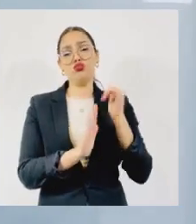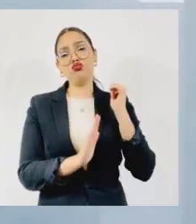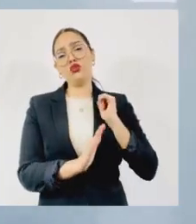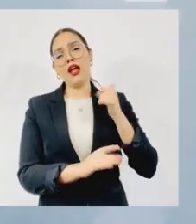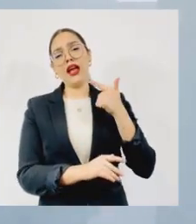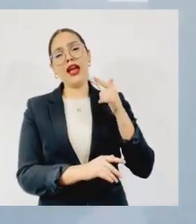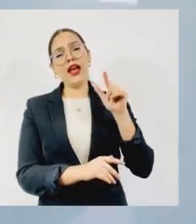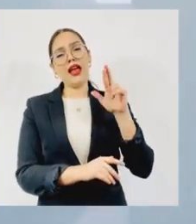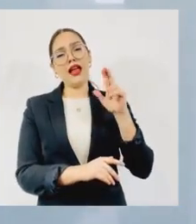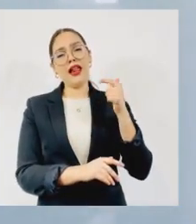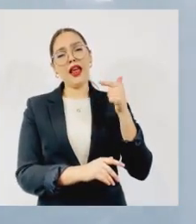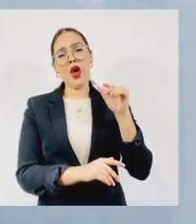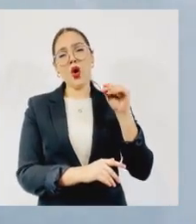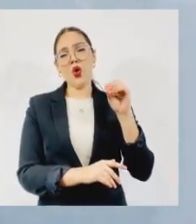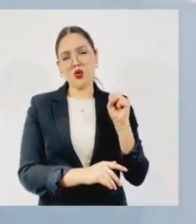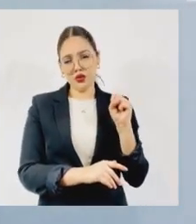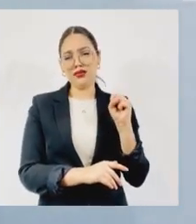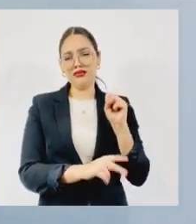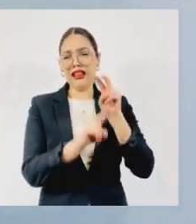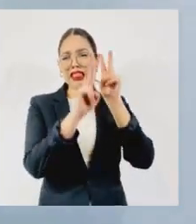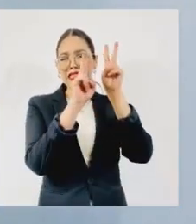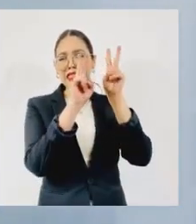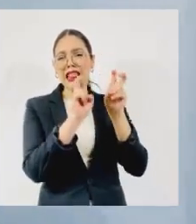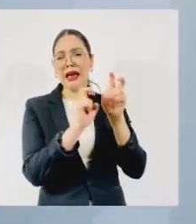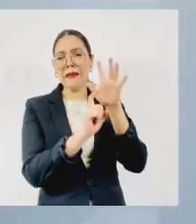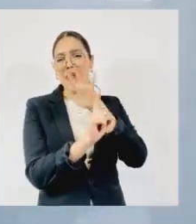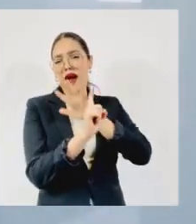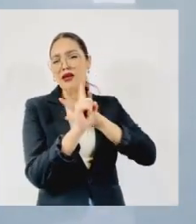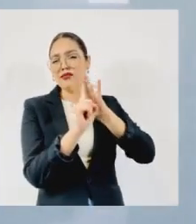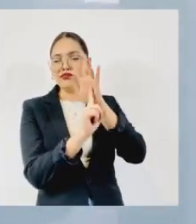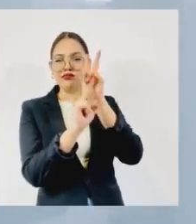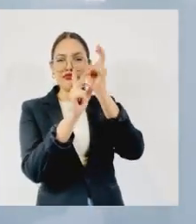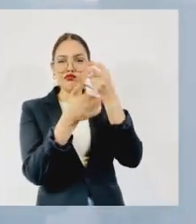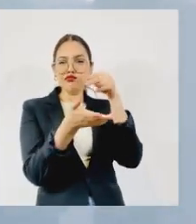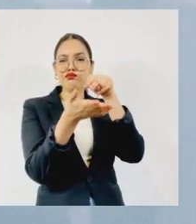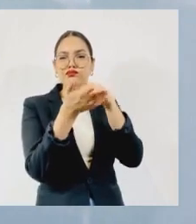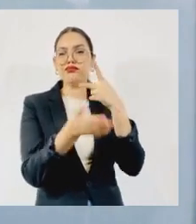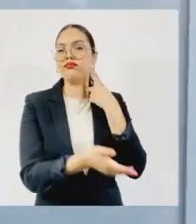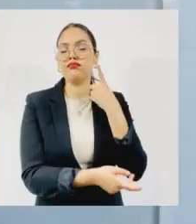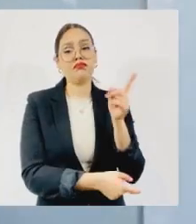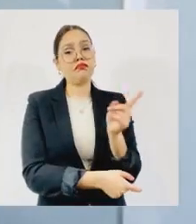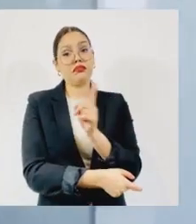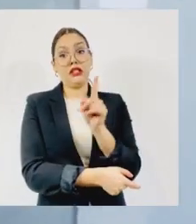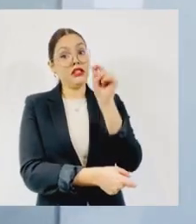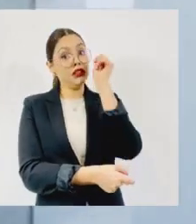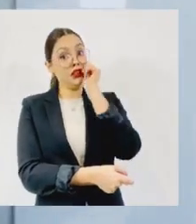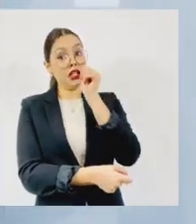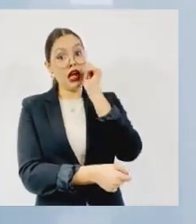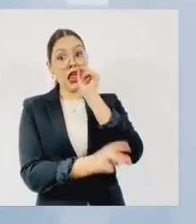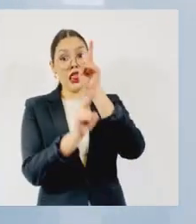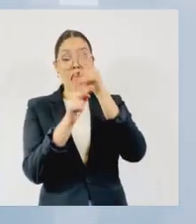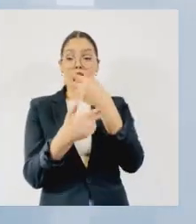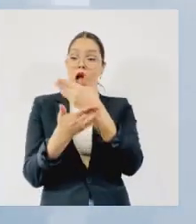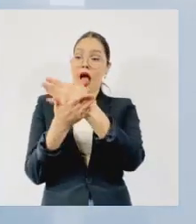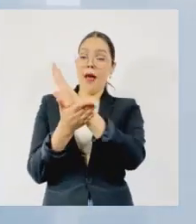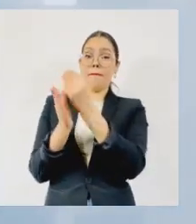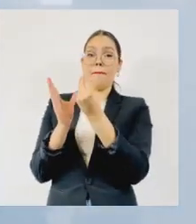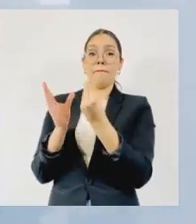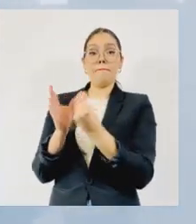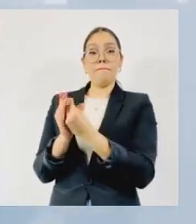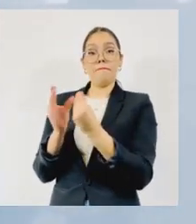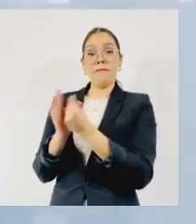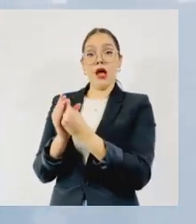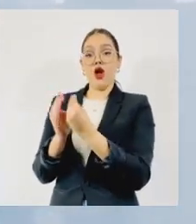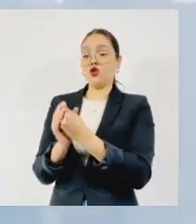los griegos dentro de la polis, dentro de la cosa pública. Tenían que ser siempre en la esfera